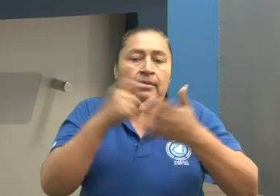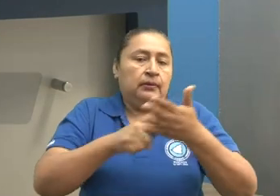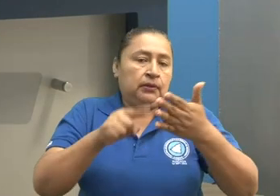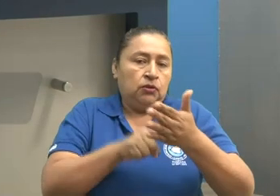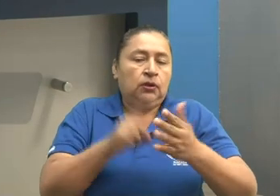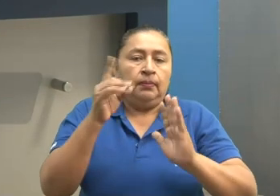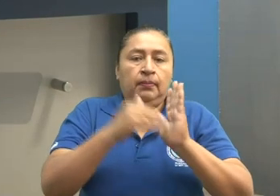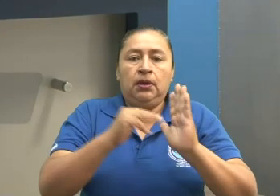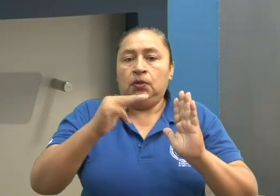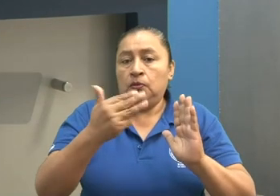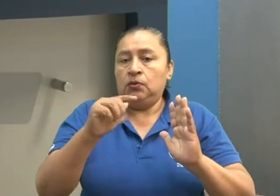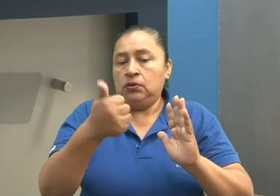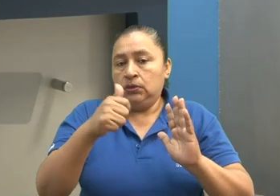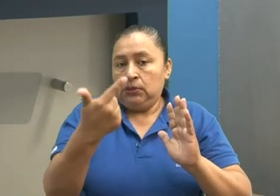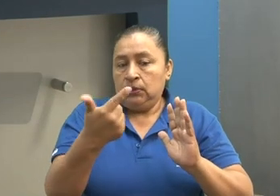de